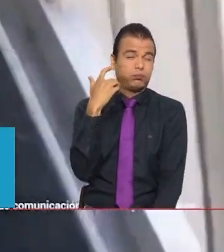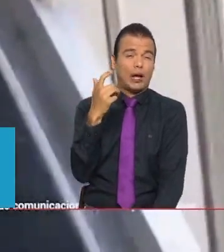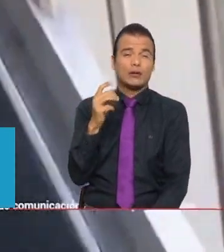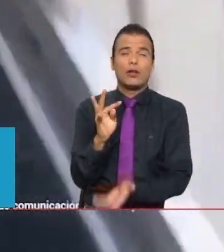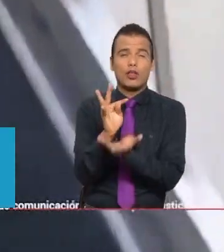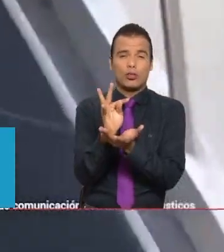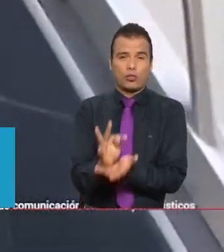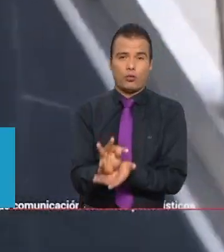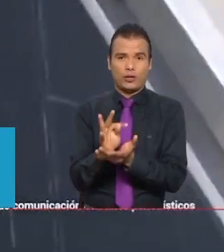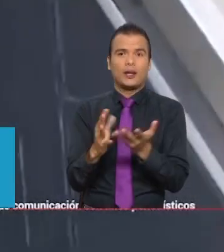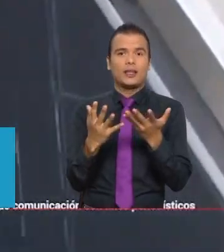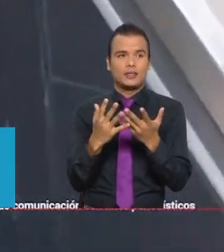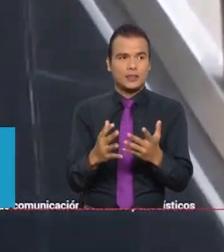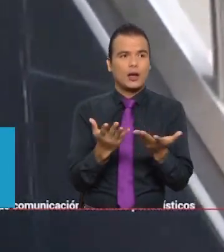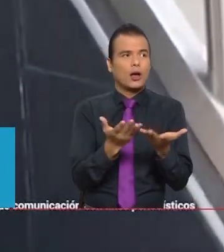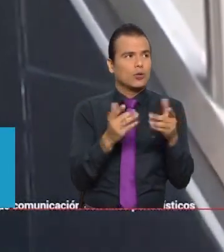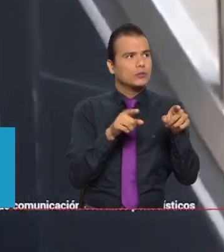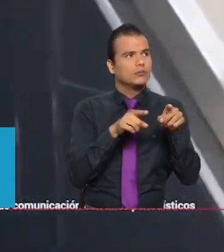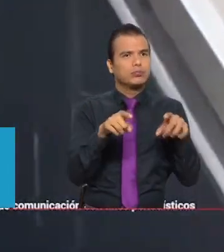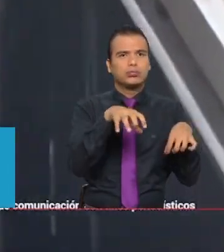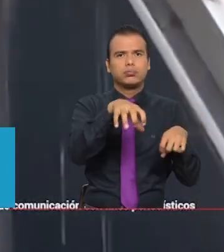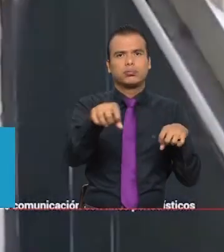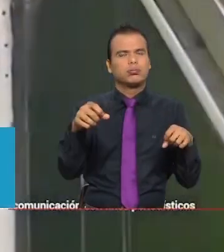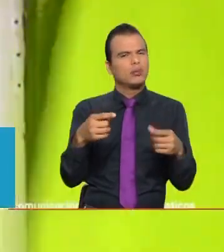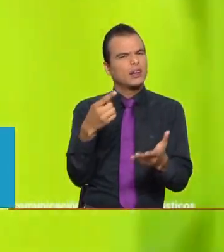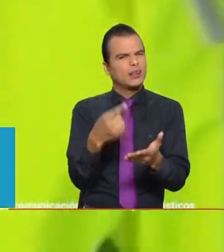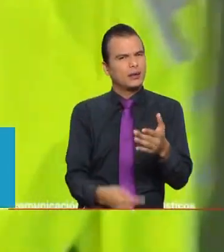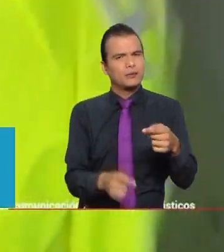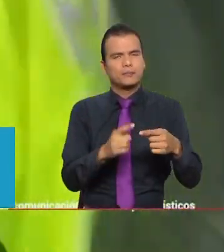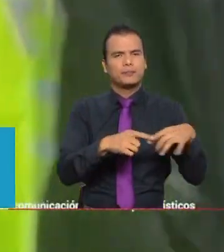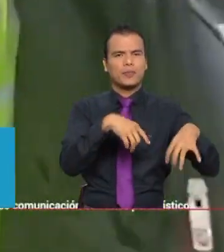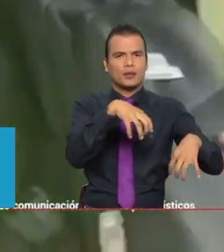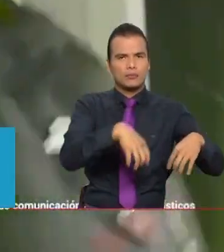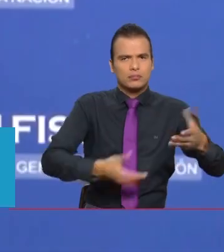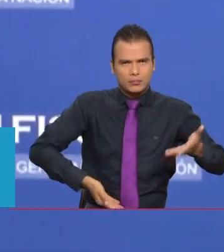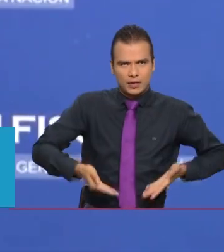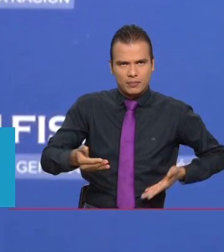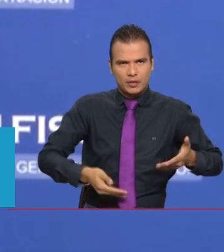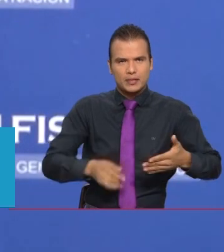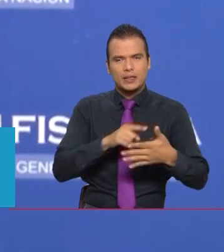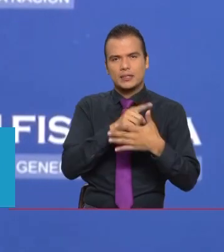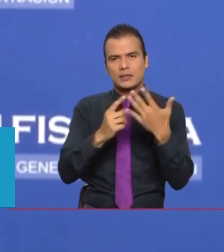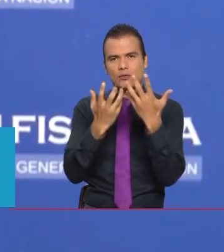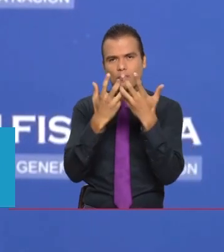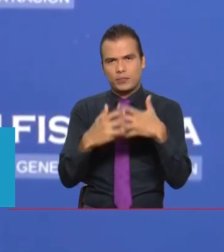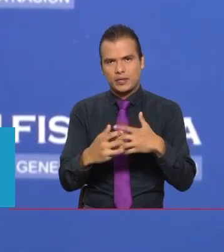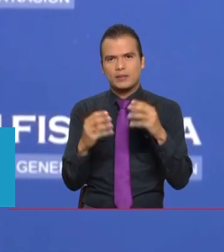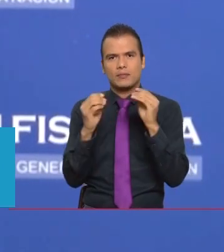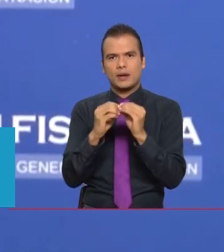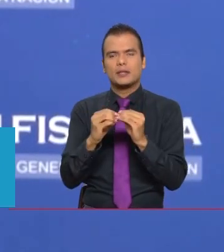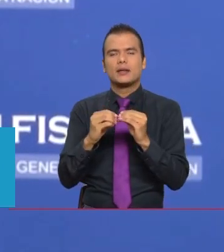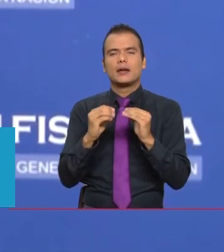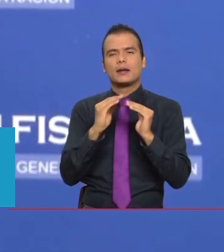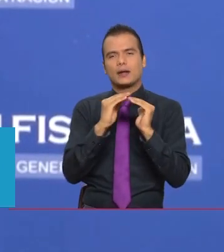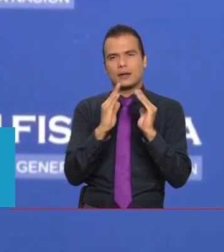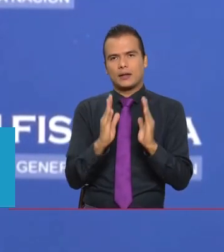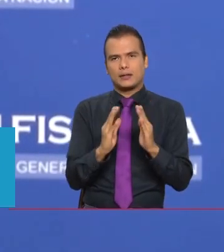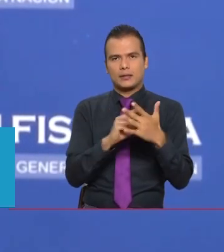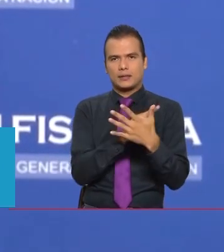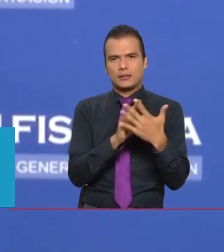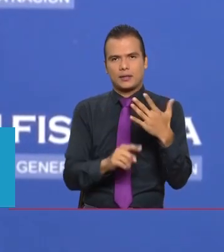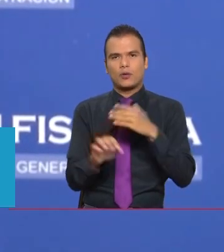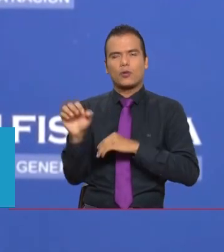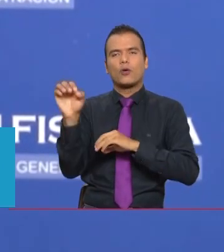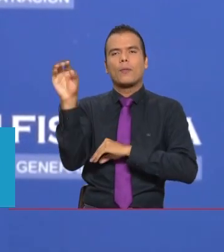cautelares se trata de 2 establecimientos de comercio, 5 sociedades, 5 inmuebles urbanos, 4 vehículos,